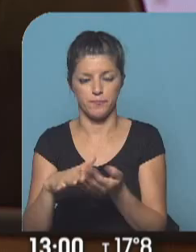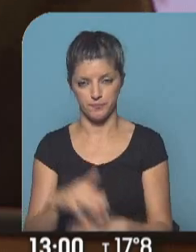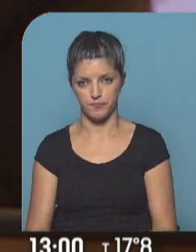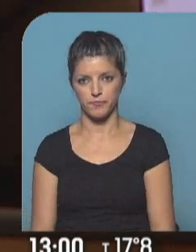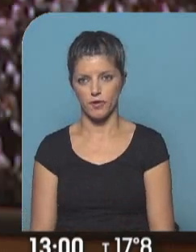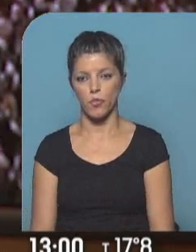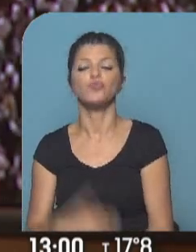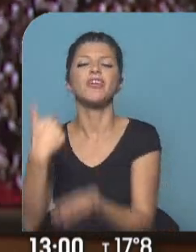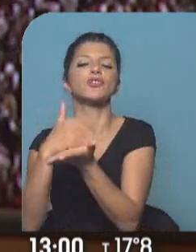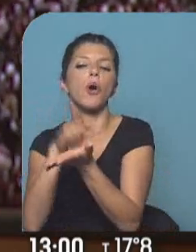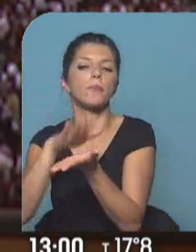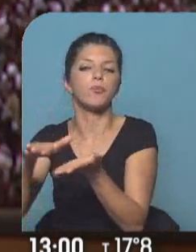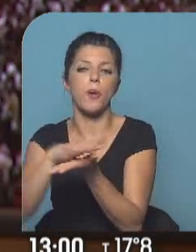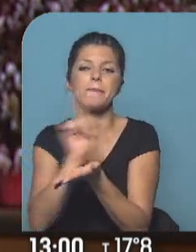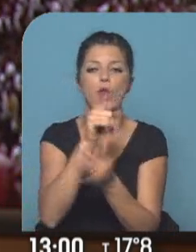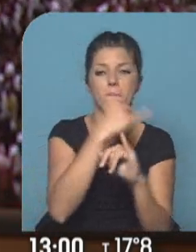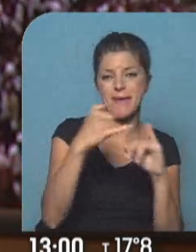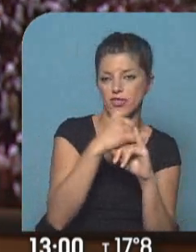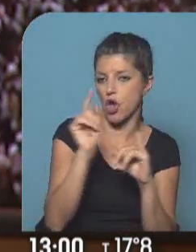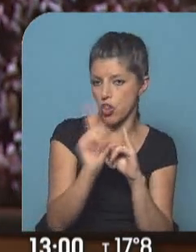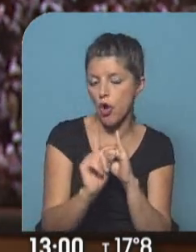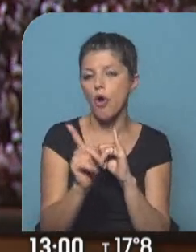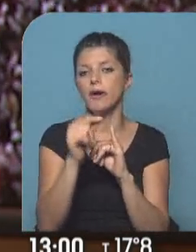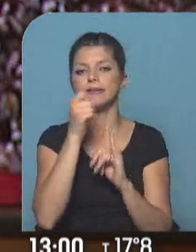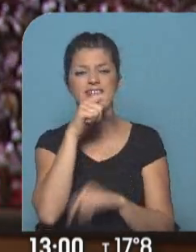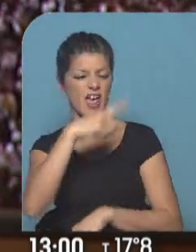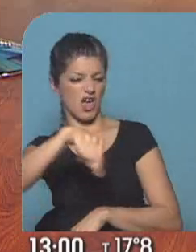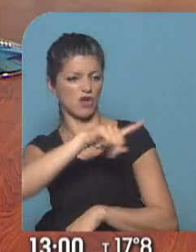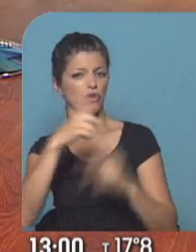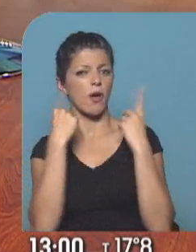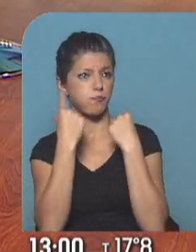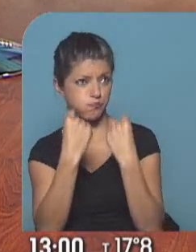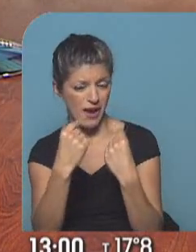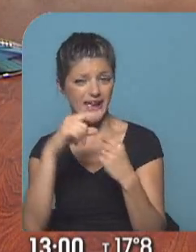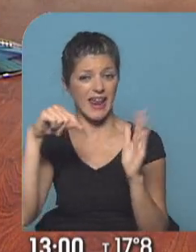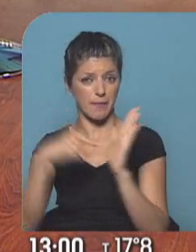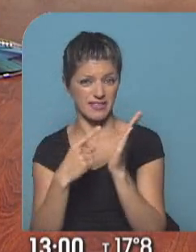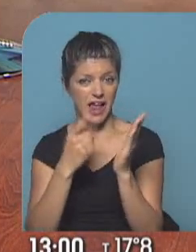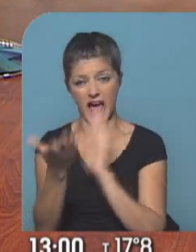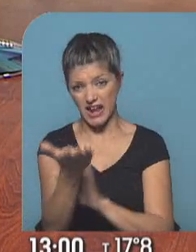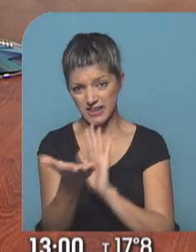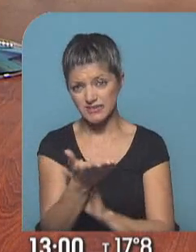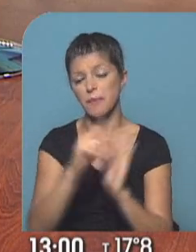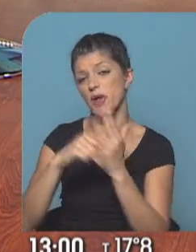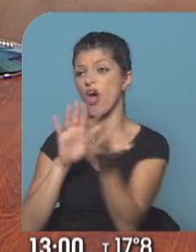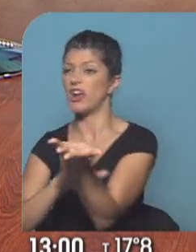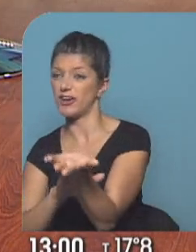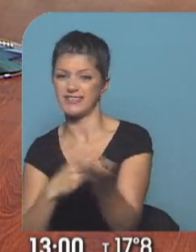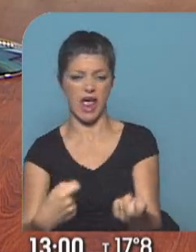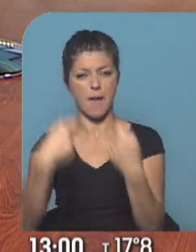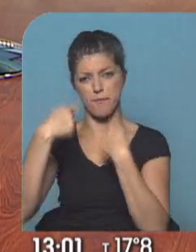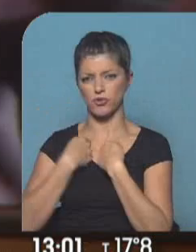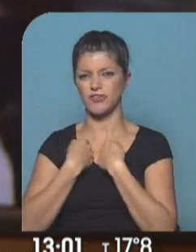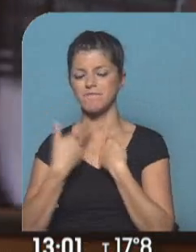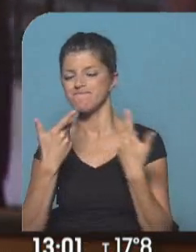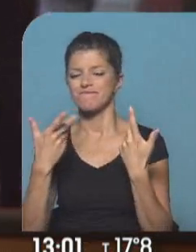pero ya no los sectores medios. Los que protestan son a zona este de Caracas, pero el oeste popular está con el gobierno. Bueno, ya es otro